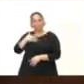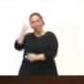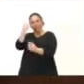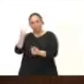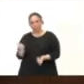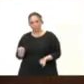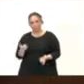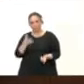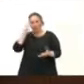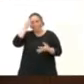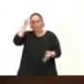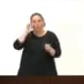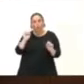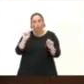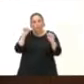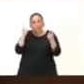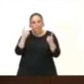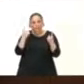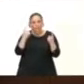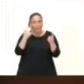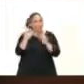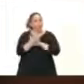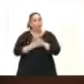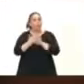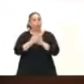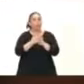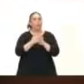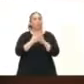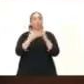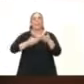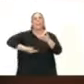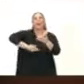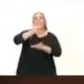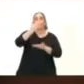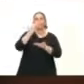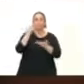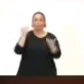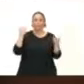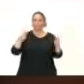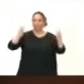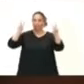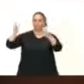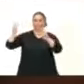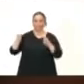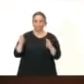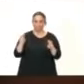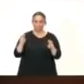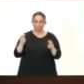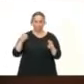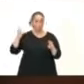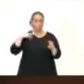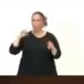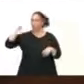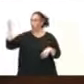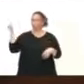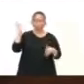datos oficiales, no a los recortes de prensa que puede tener cualquier otro que te lo contradiga o que